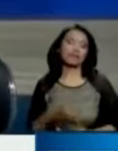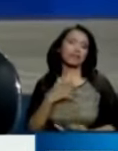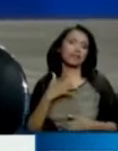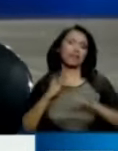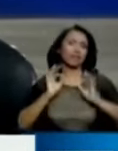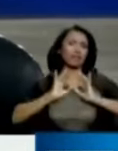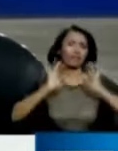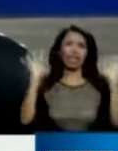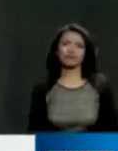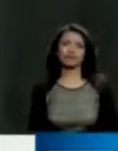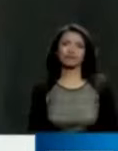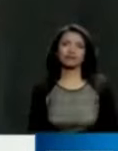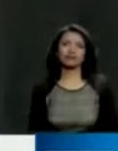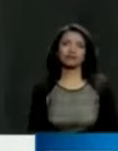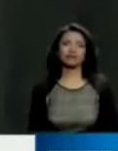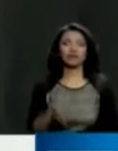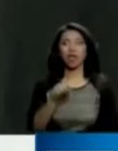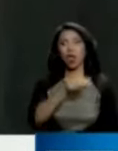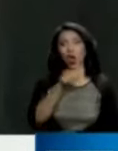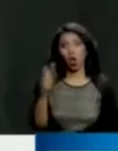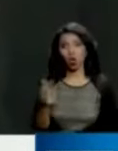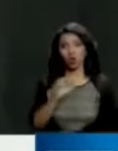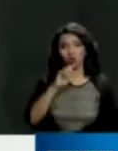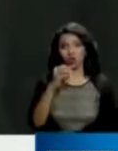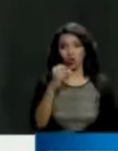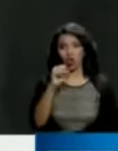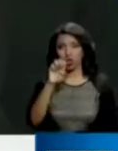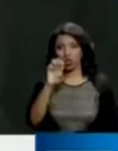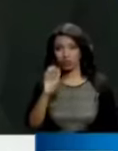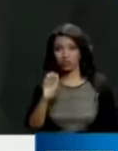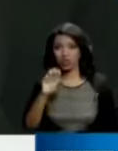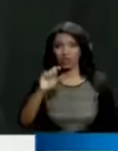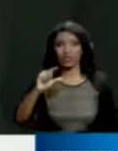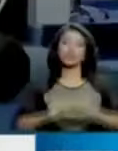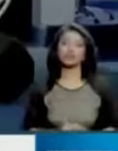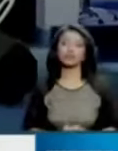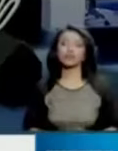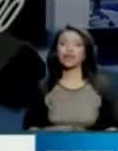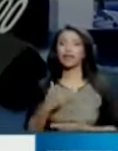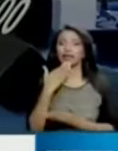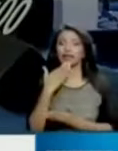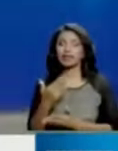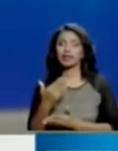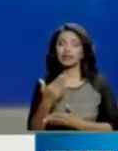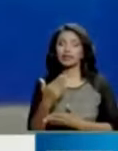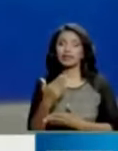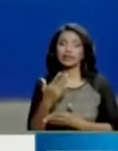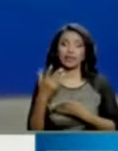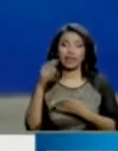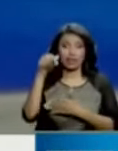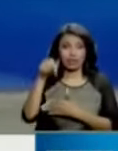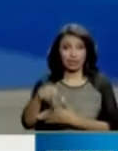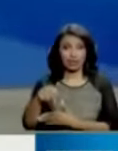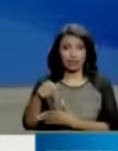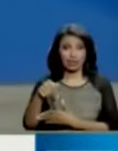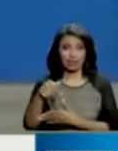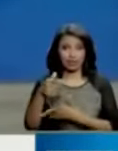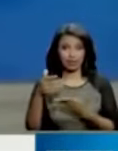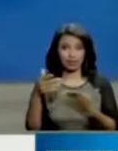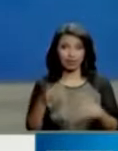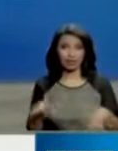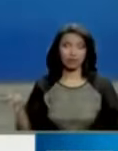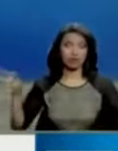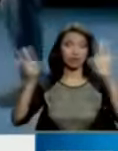acto de especulación o un enunciado. En la Caja del Seguro Social, que es la entidad que brinda servicio a la población, las empresas entran y